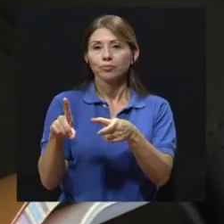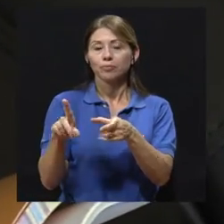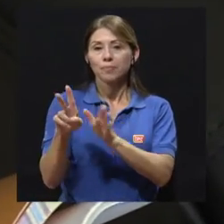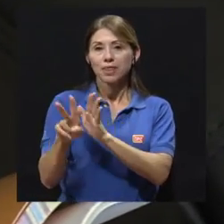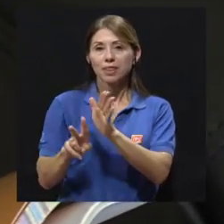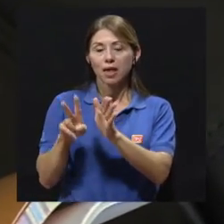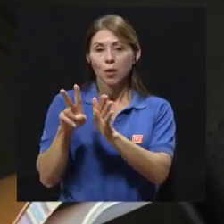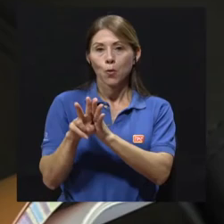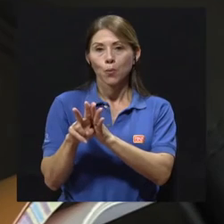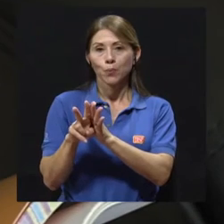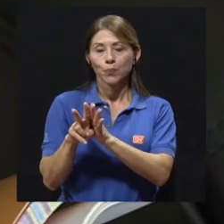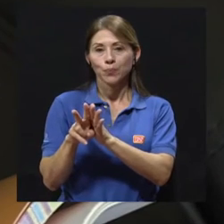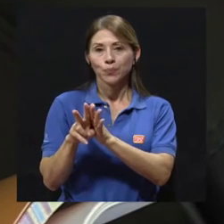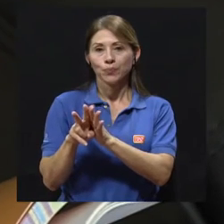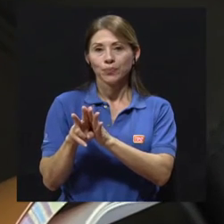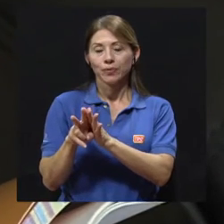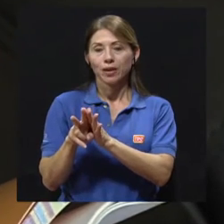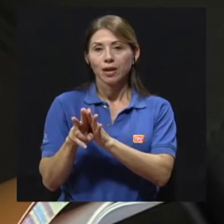en el cual